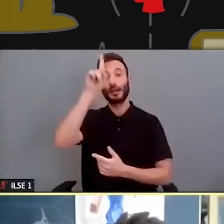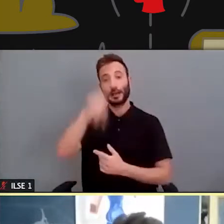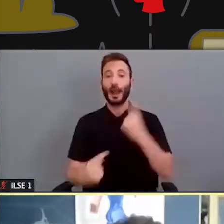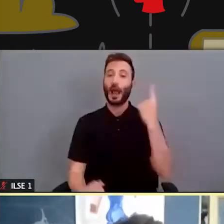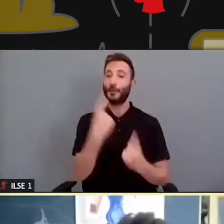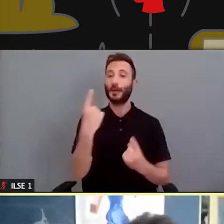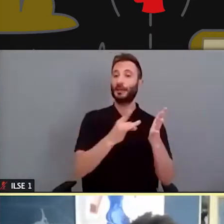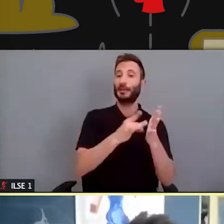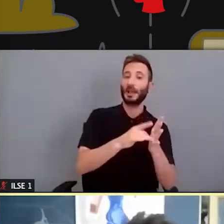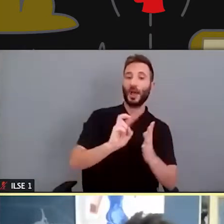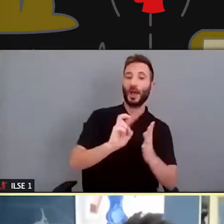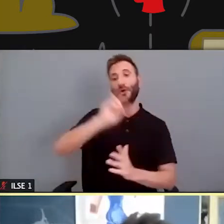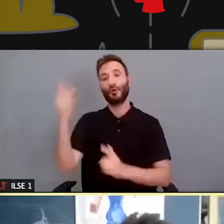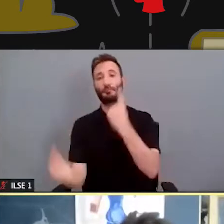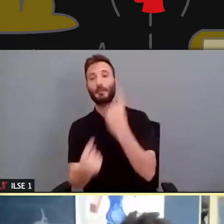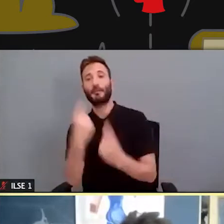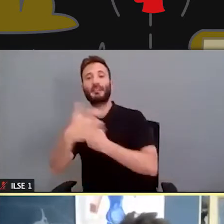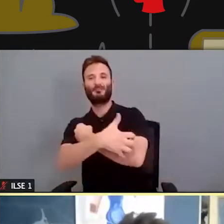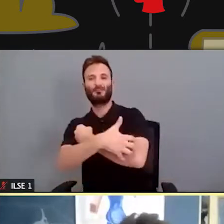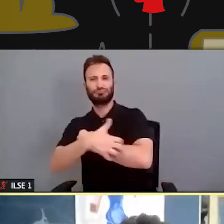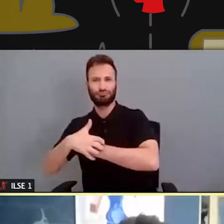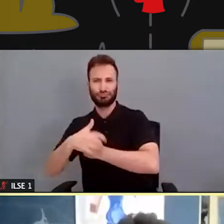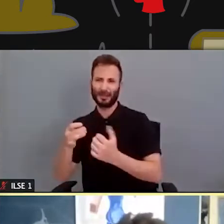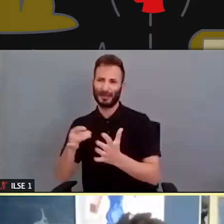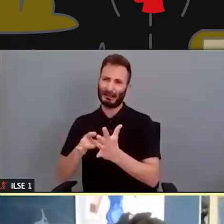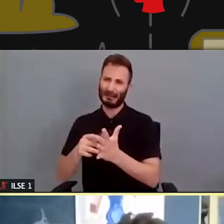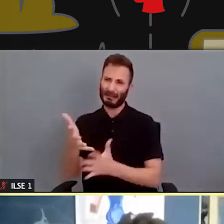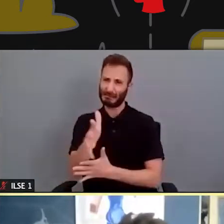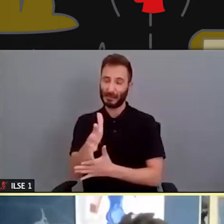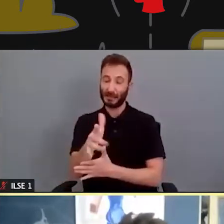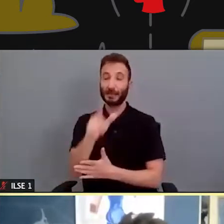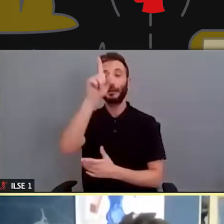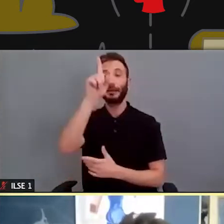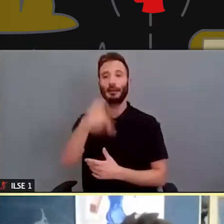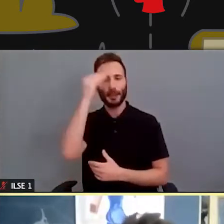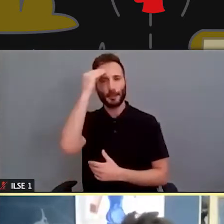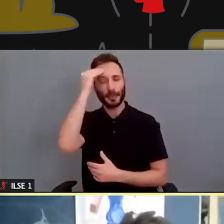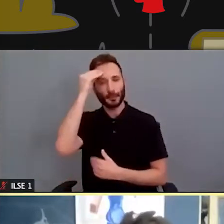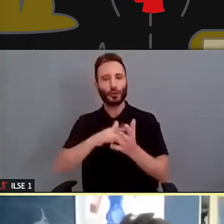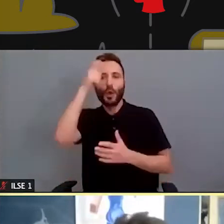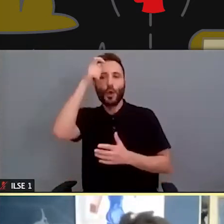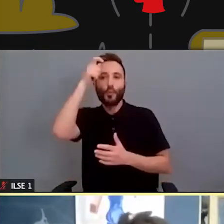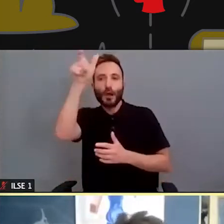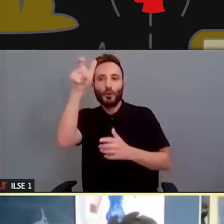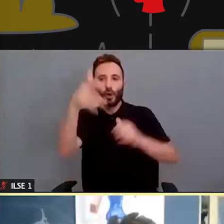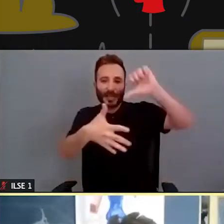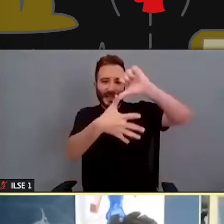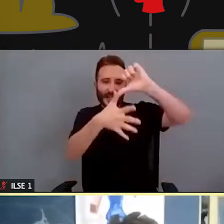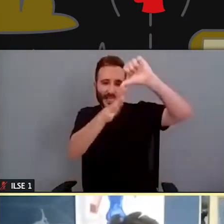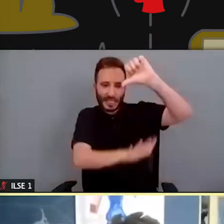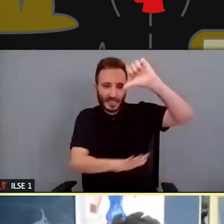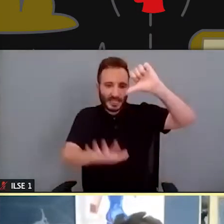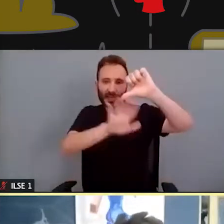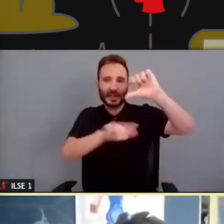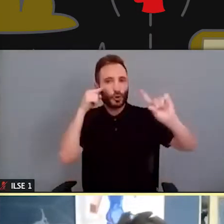es precario, como todos sabemos. También nos hemos preguntado qué pasa con los pueblos indígenas por la lucha histórica por